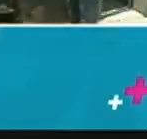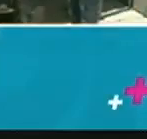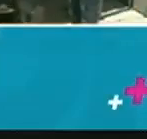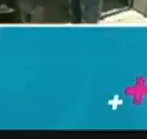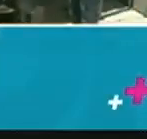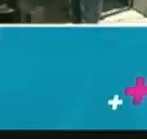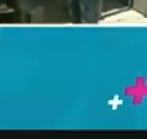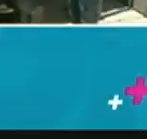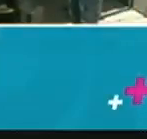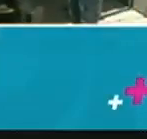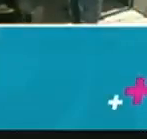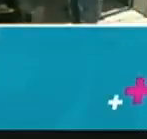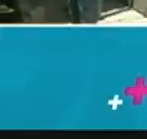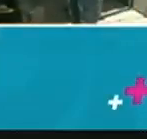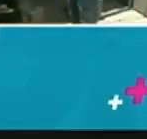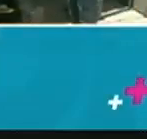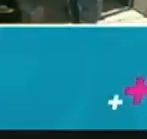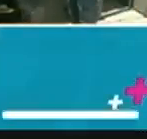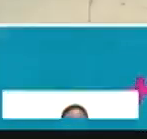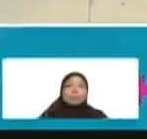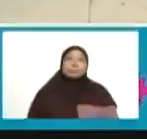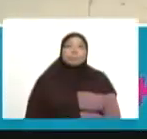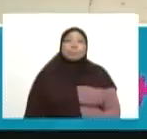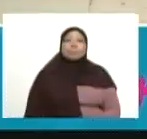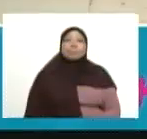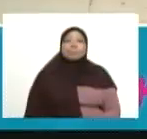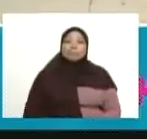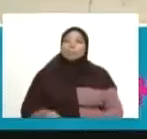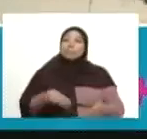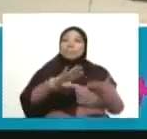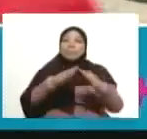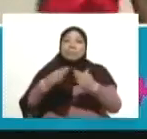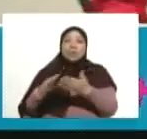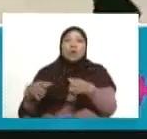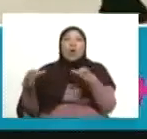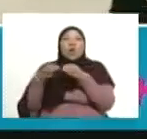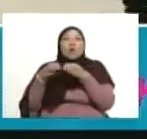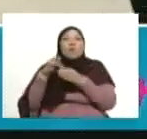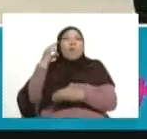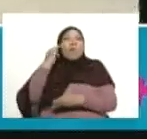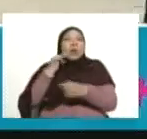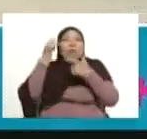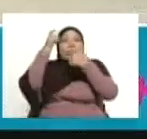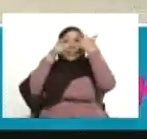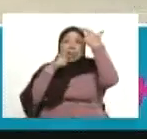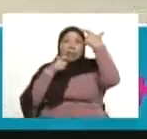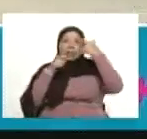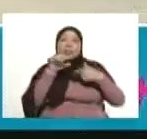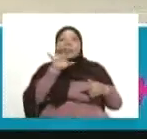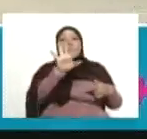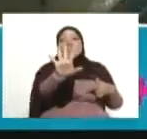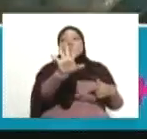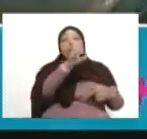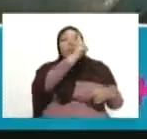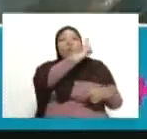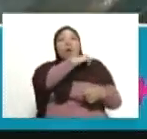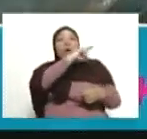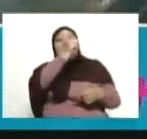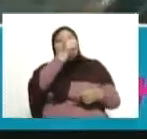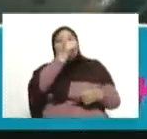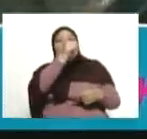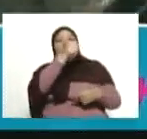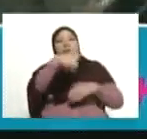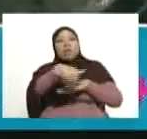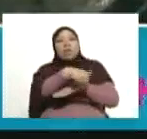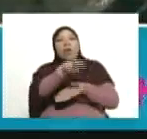comunidades, donde fue en ese momento una VC que tiene 5 territorios, 5 jefes de comunidad, 21 líderes de